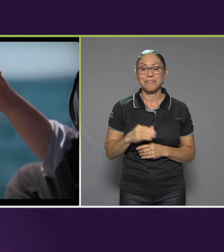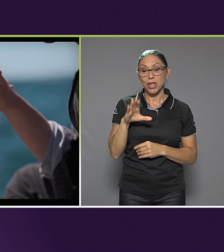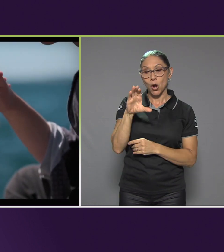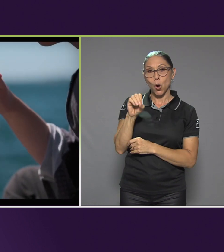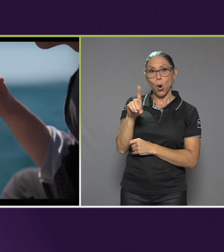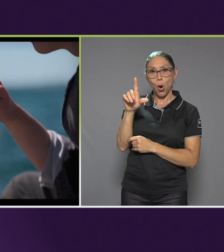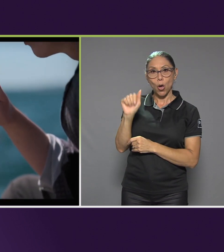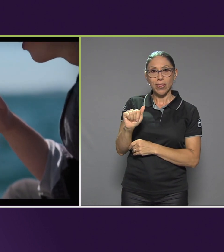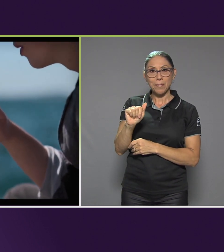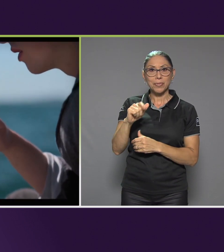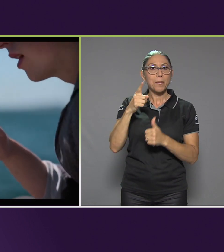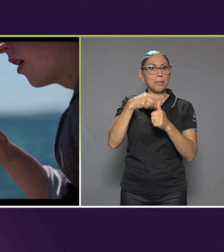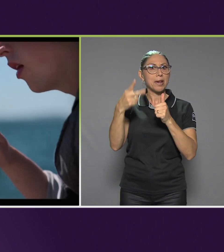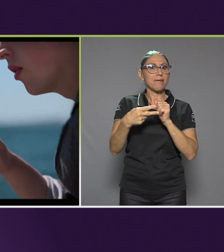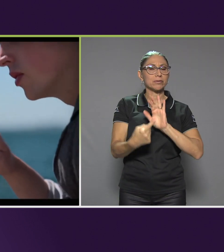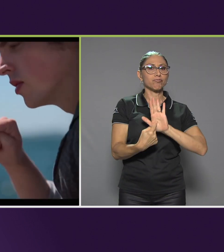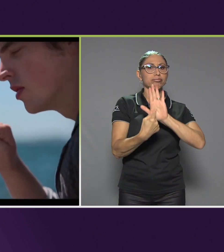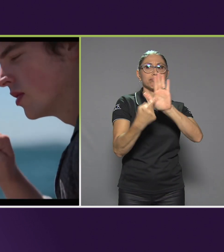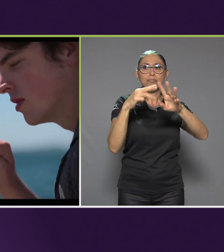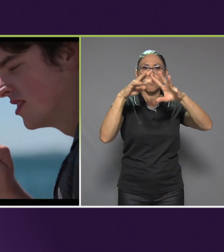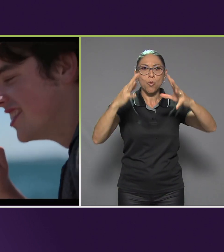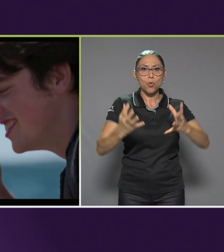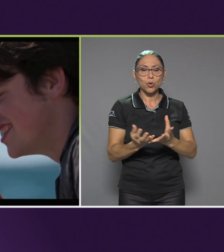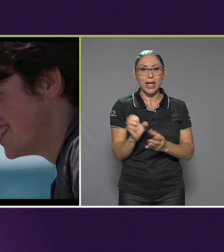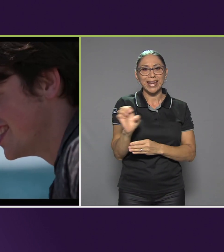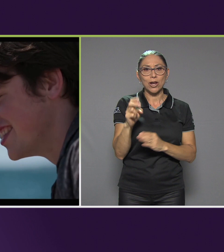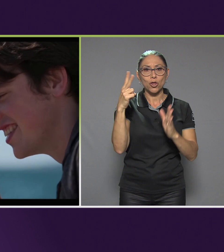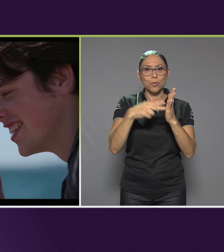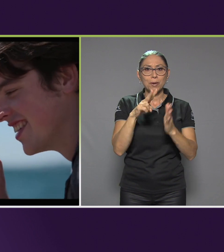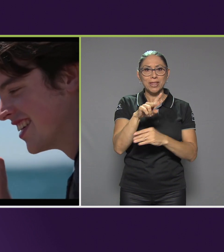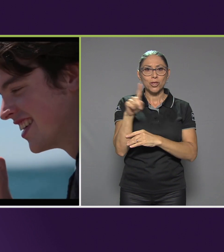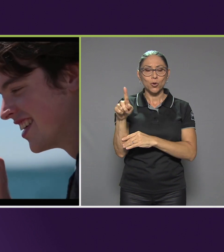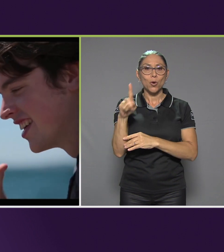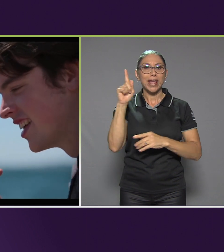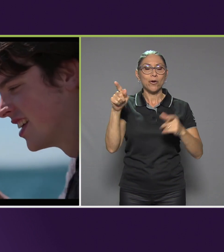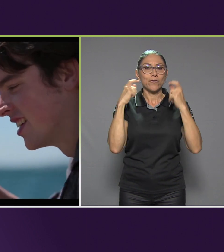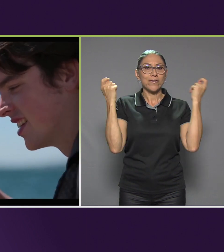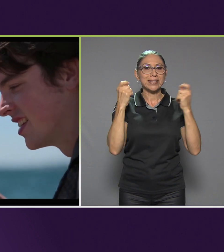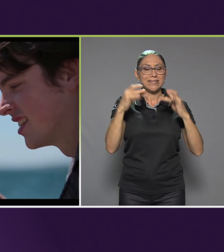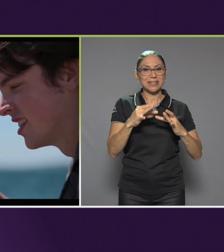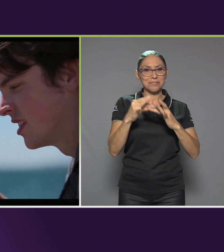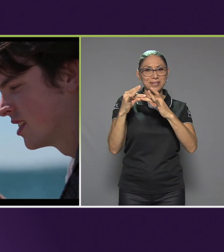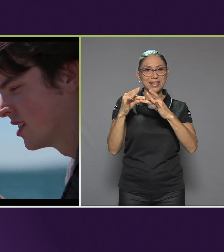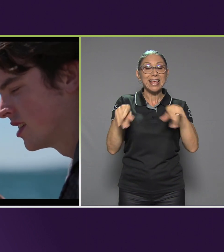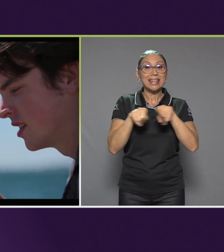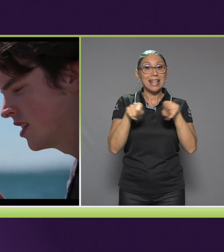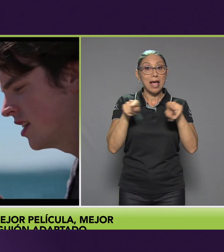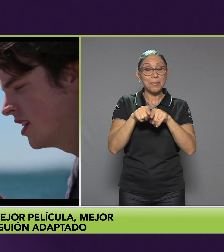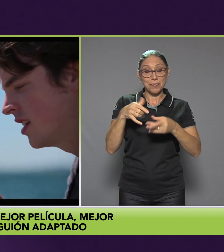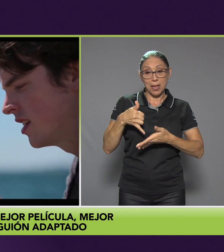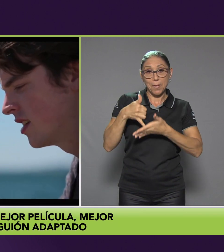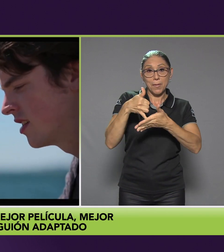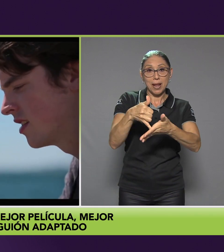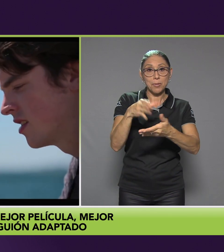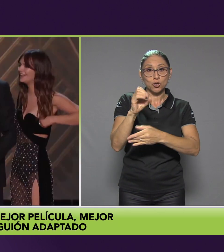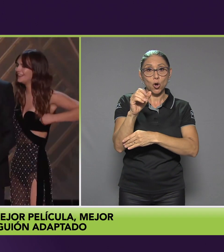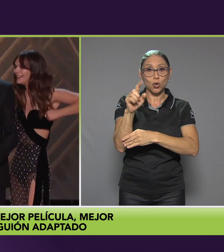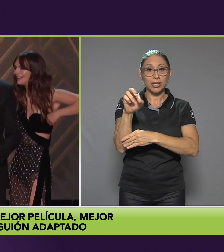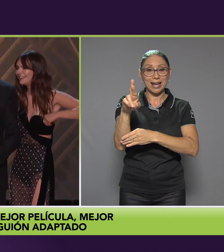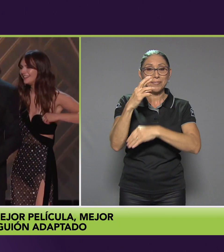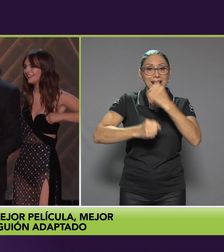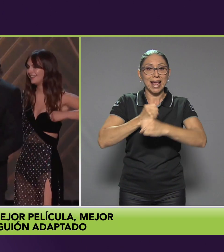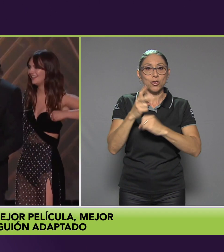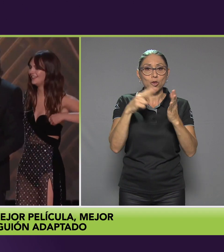su estreno mundial en enero del 2021 en el Festival de Sundance y en los premios Oscar del 2022 ganó